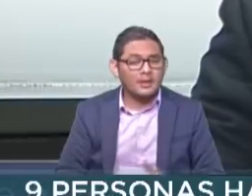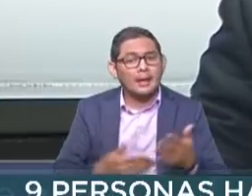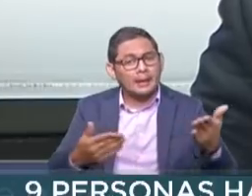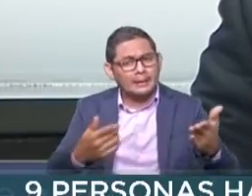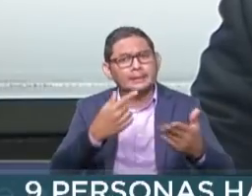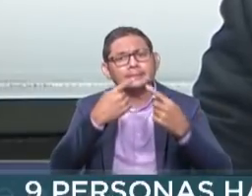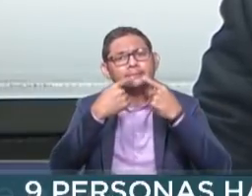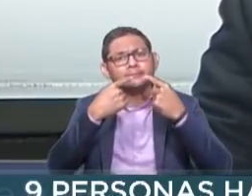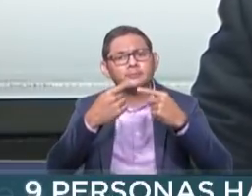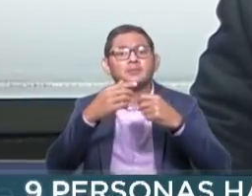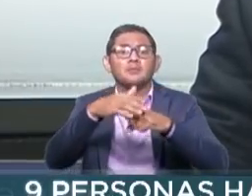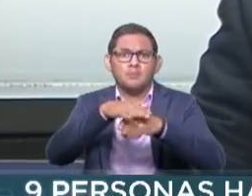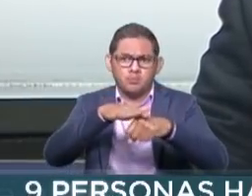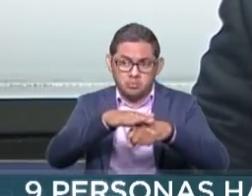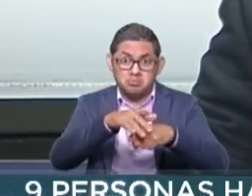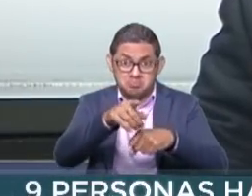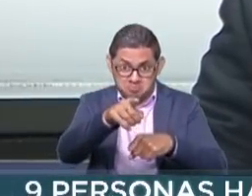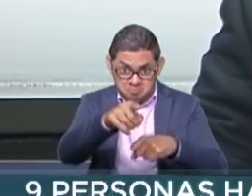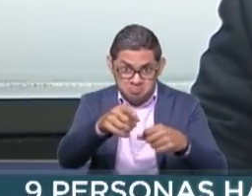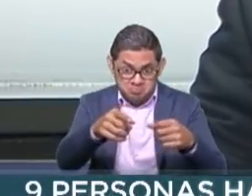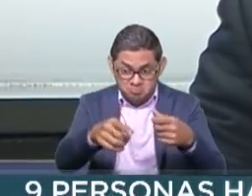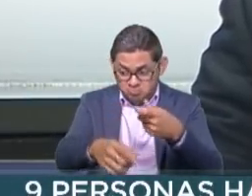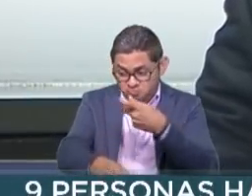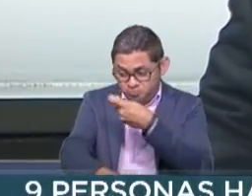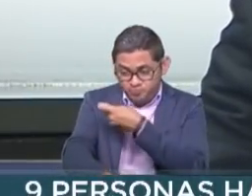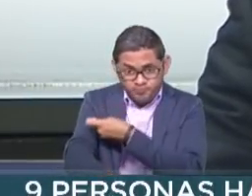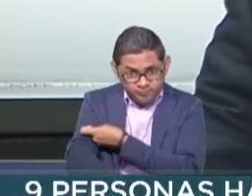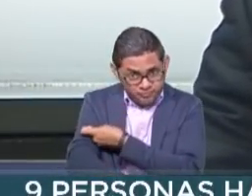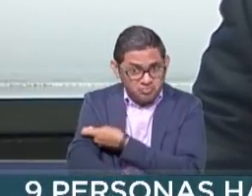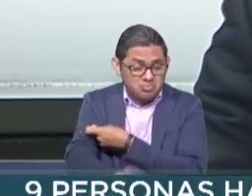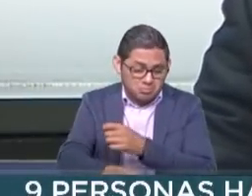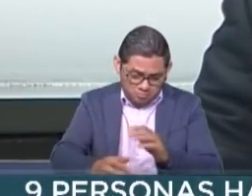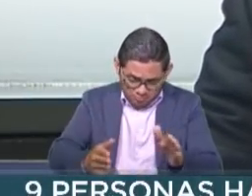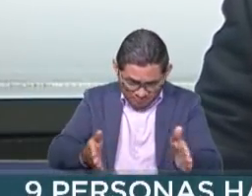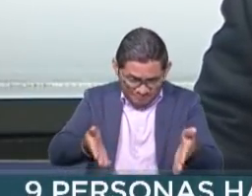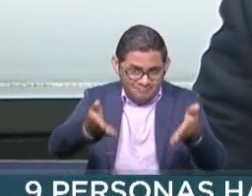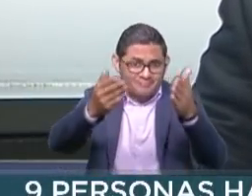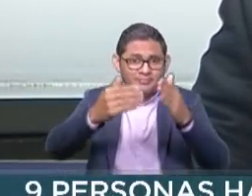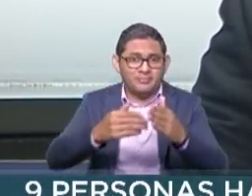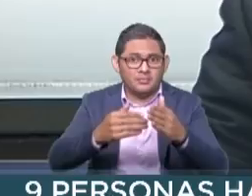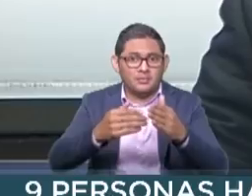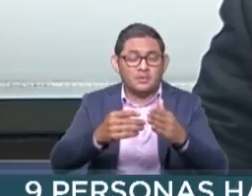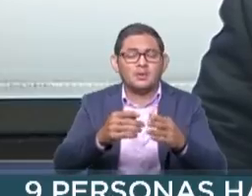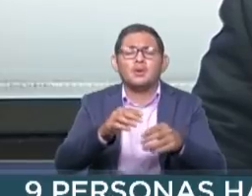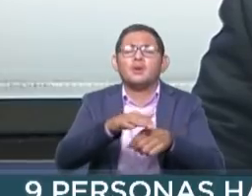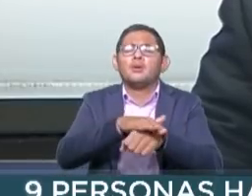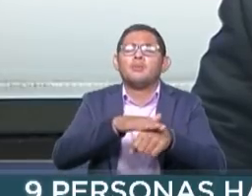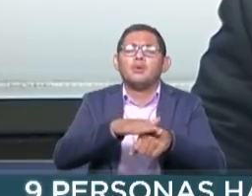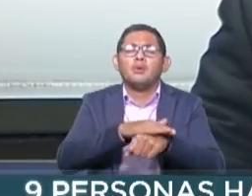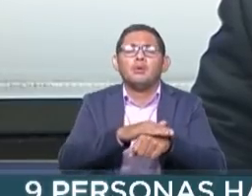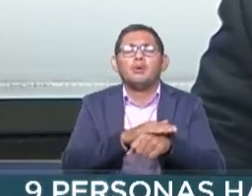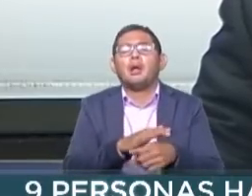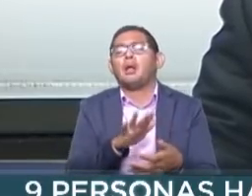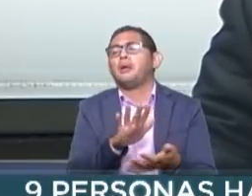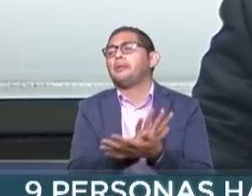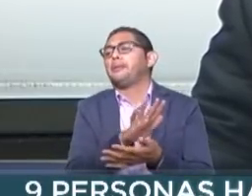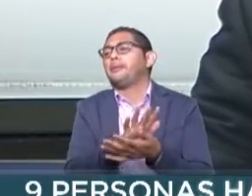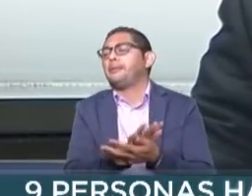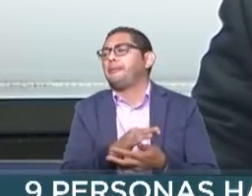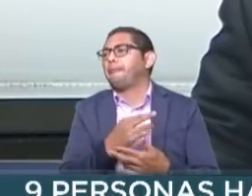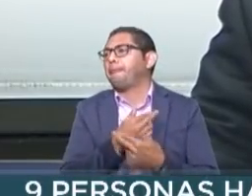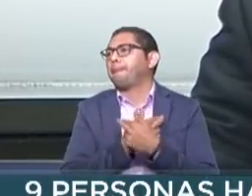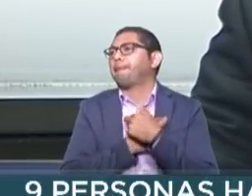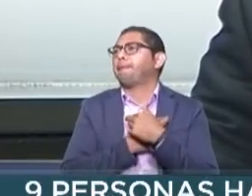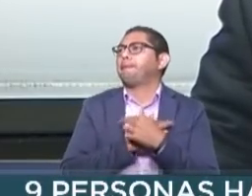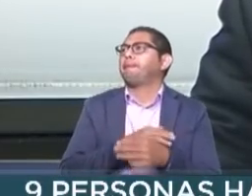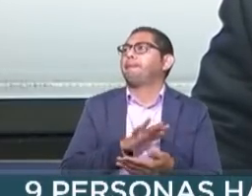COVID-19 y reiterar a la población que, por favor, no bajemos la guardia. Hay que mantener